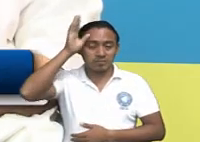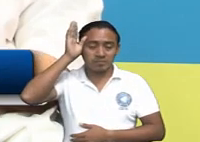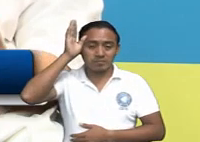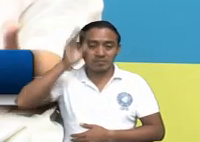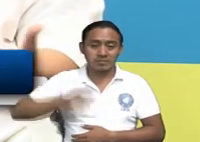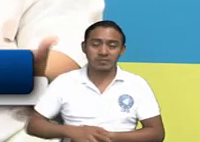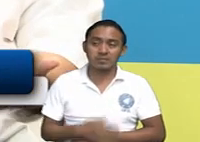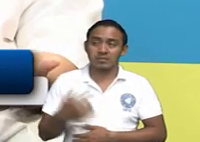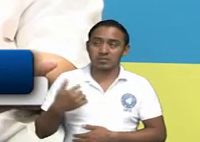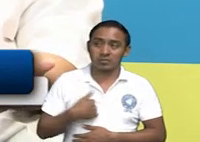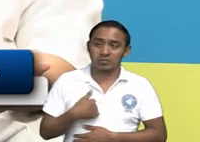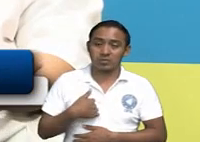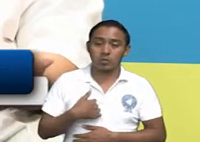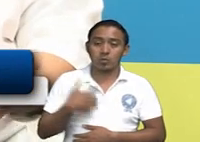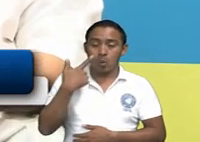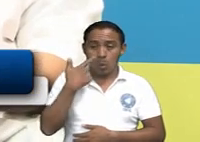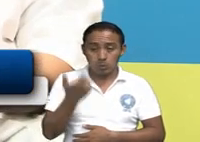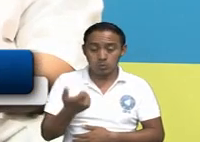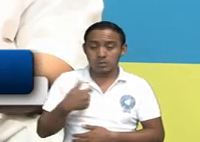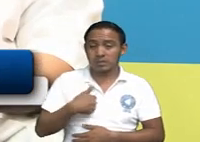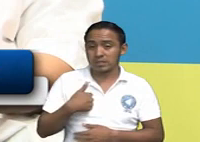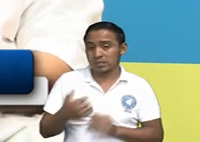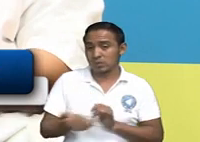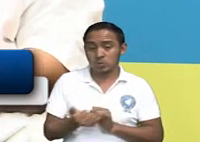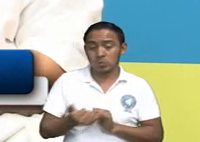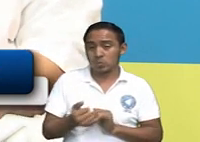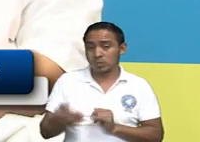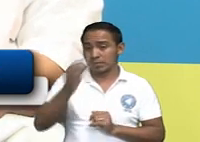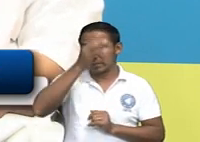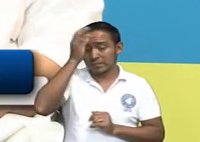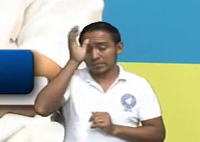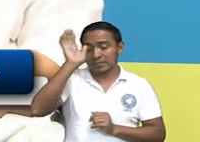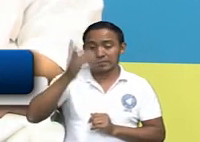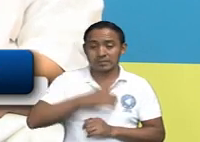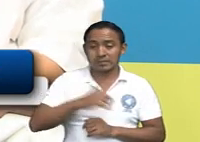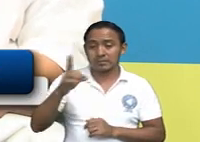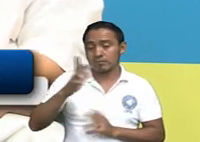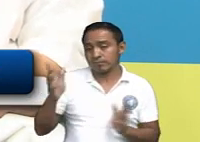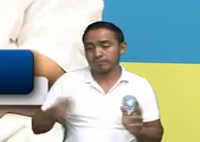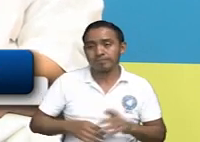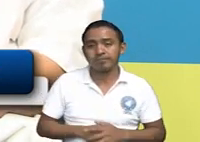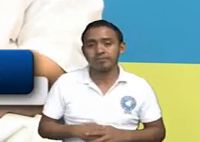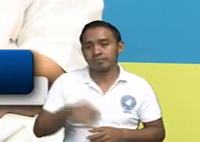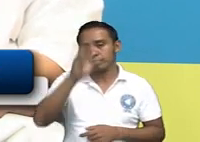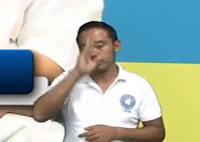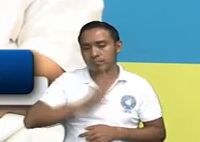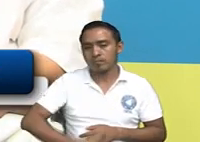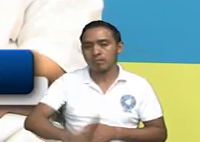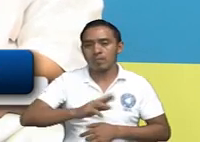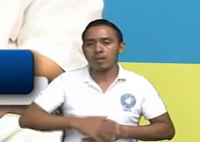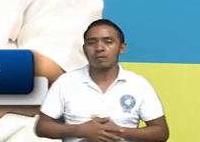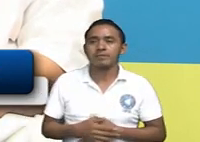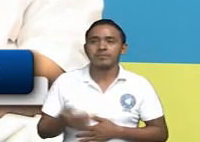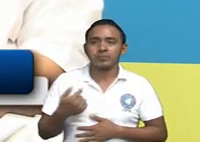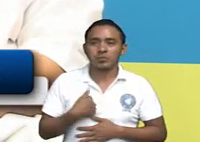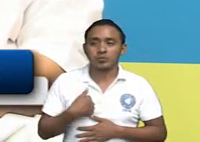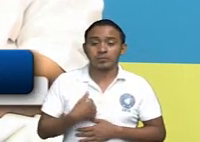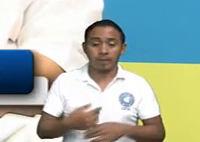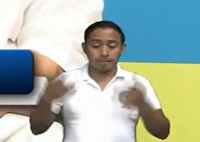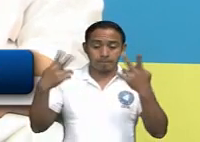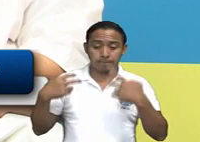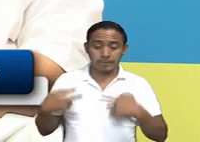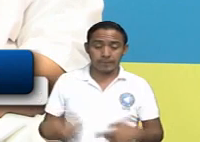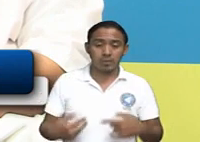de mi parte como ser espiritual también, ¿verdad? La religión, porque como yo me vea como mujer